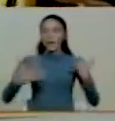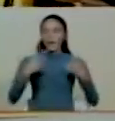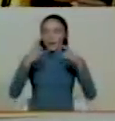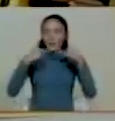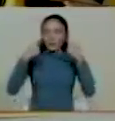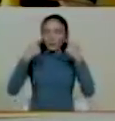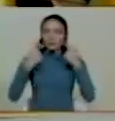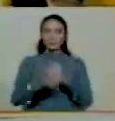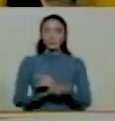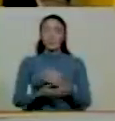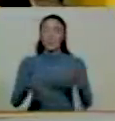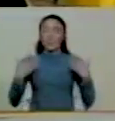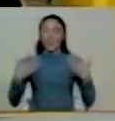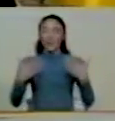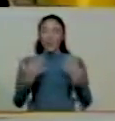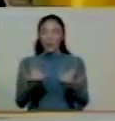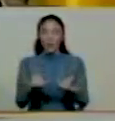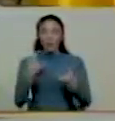¿Ustedes no tienen calor?